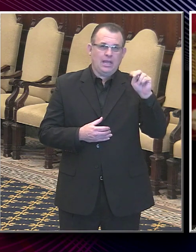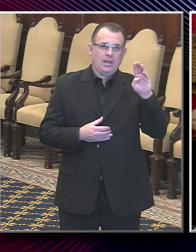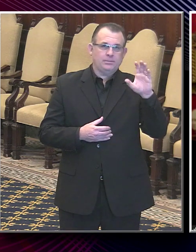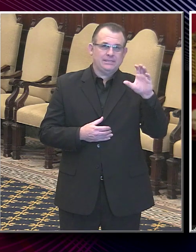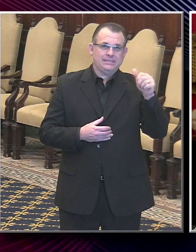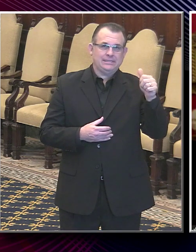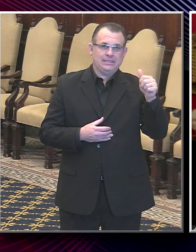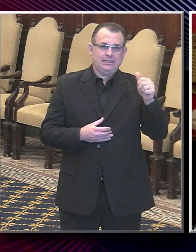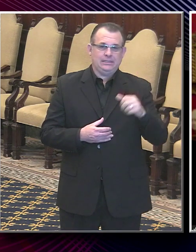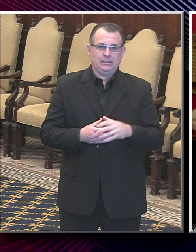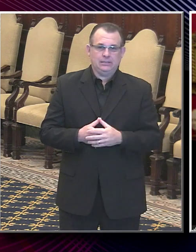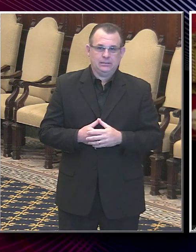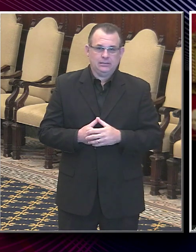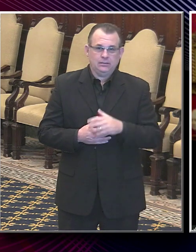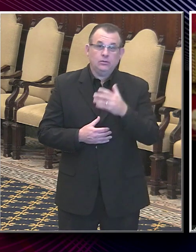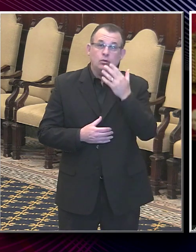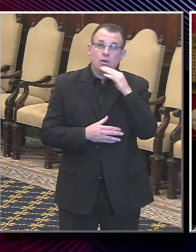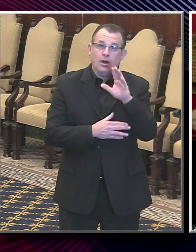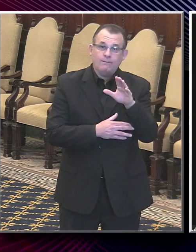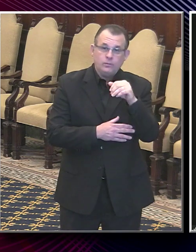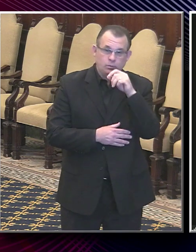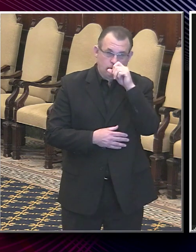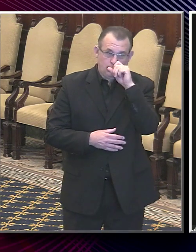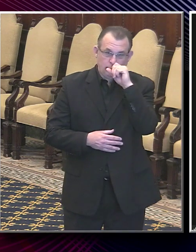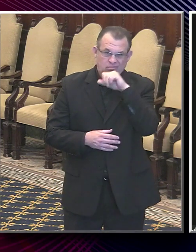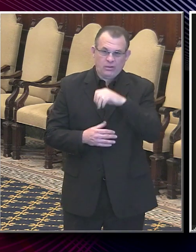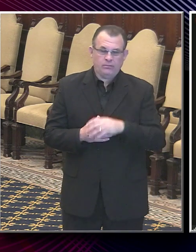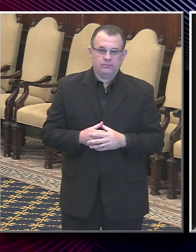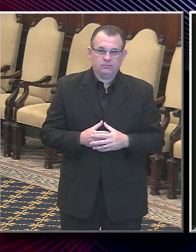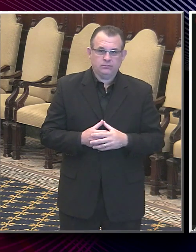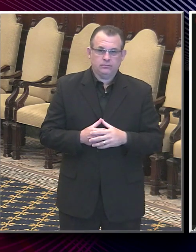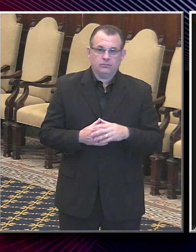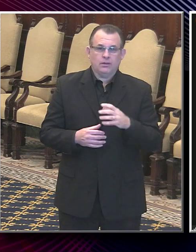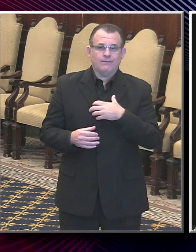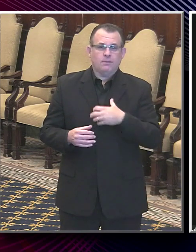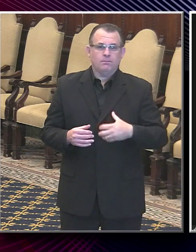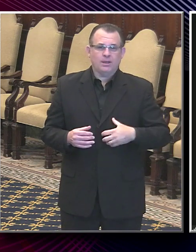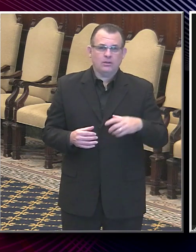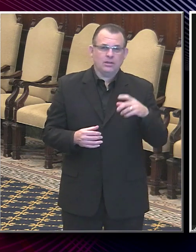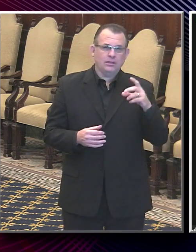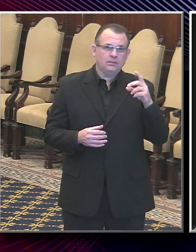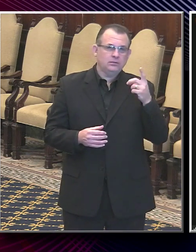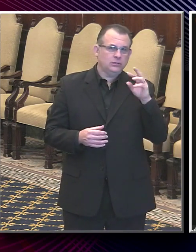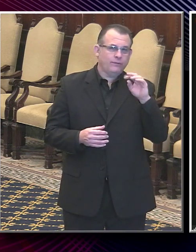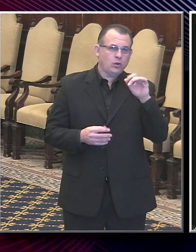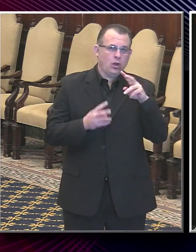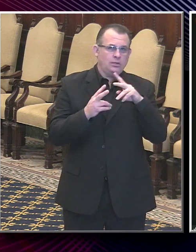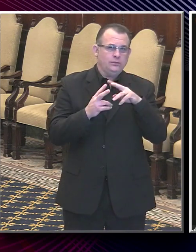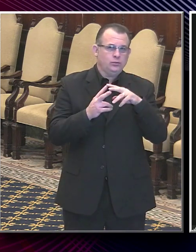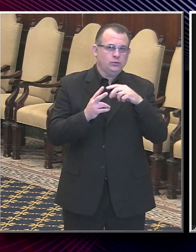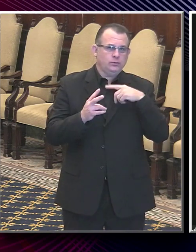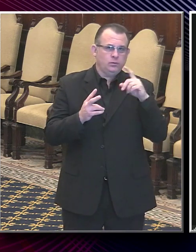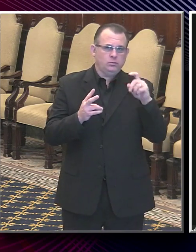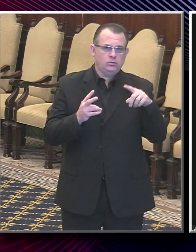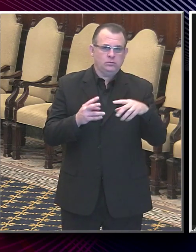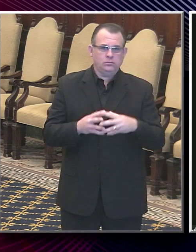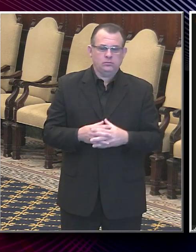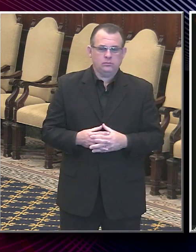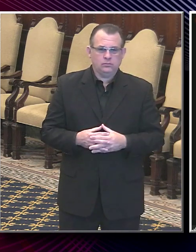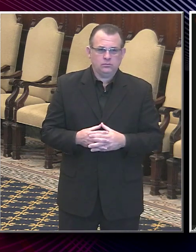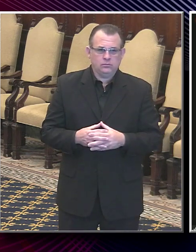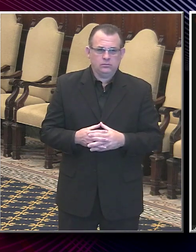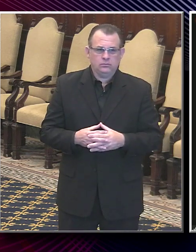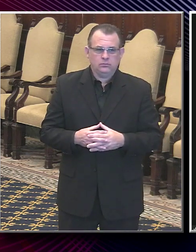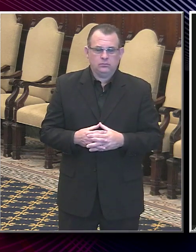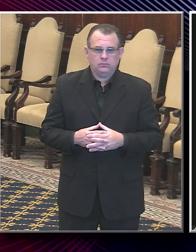Good afternoon. I'm hoping I can get a thought from the mayor and from Dr. Farley. I'm curious how